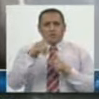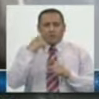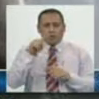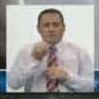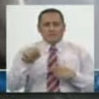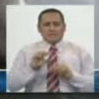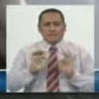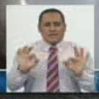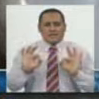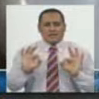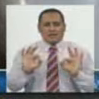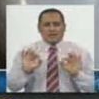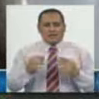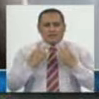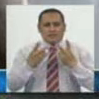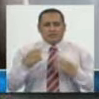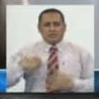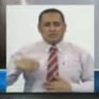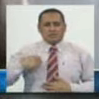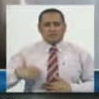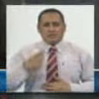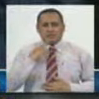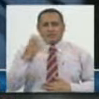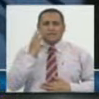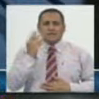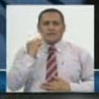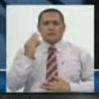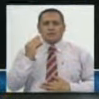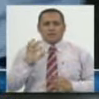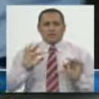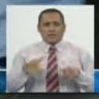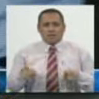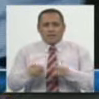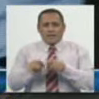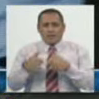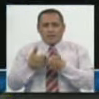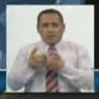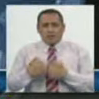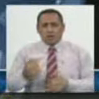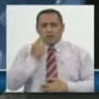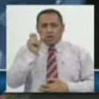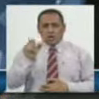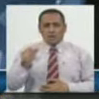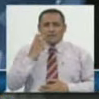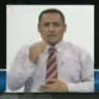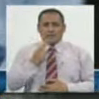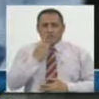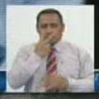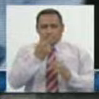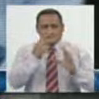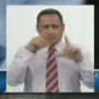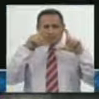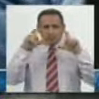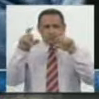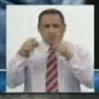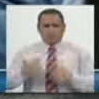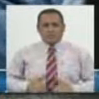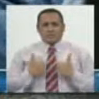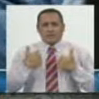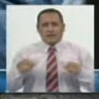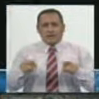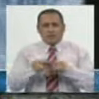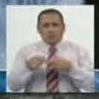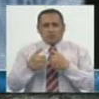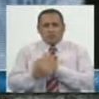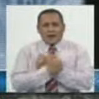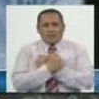tiene nada que ver con la municipalidad provincial de Chiclayo. Su relación con el alcalde de Chiclayo no fue ajeno a las cámaras. Vivían un idilio de